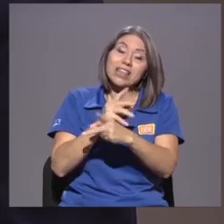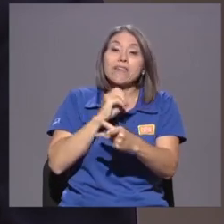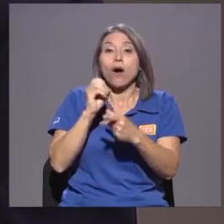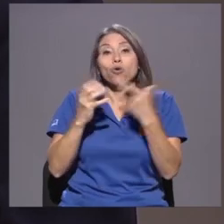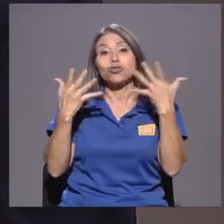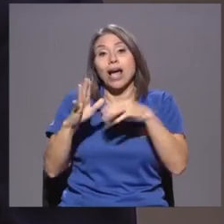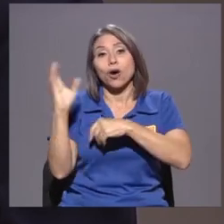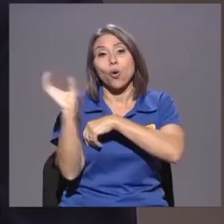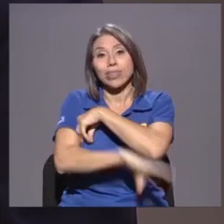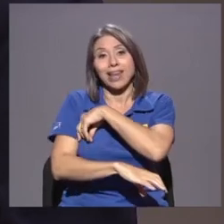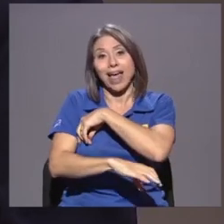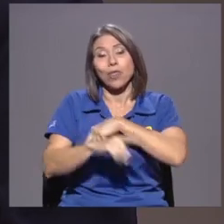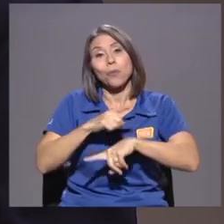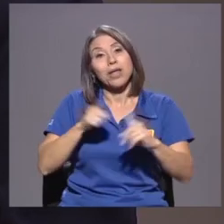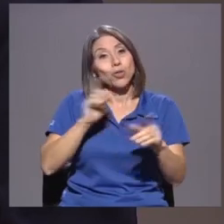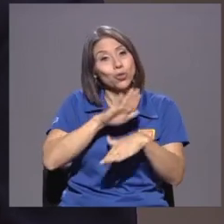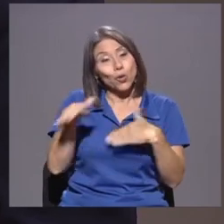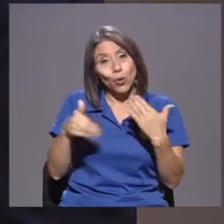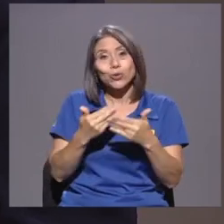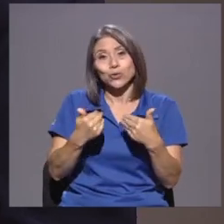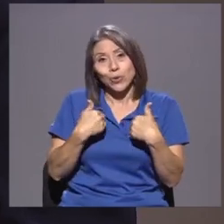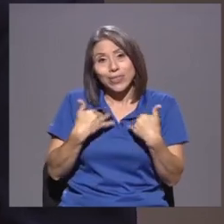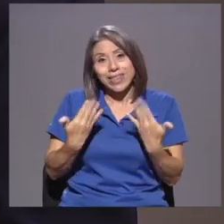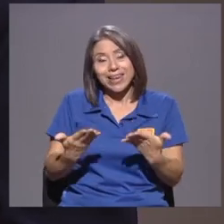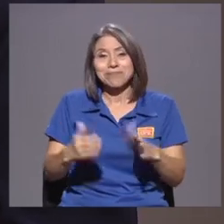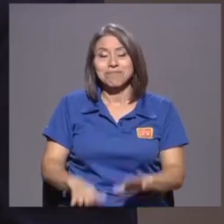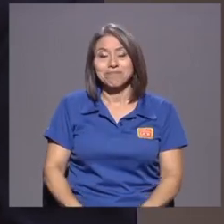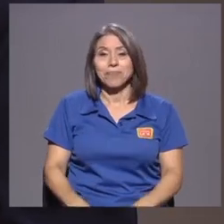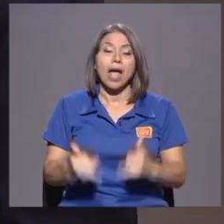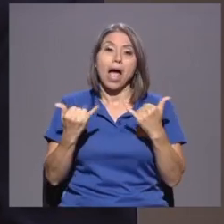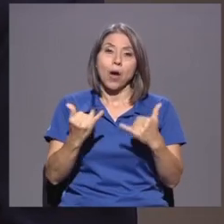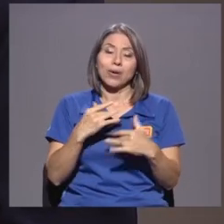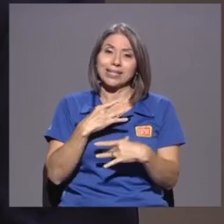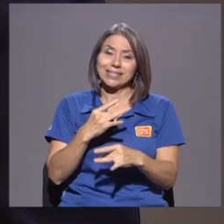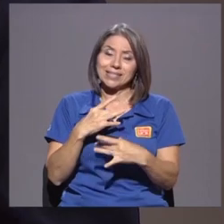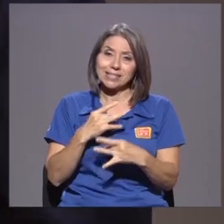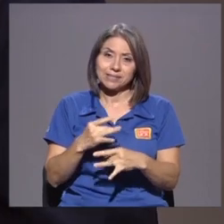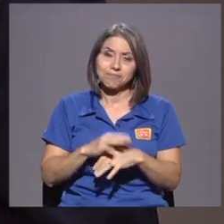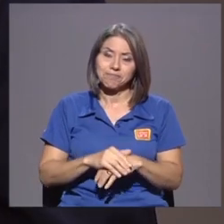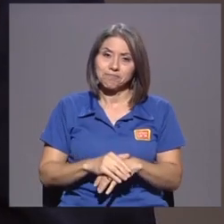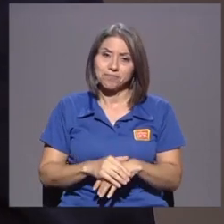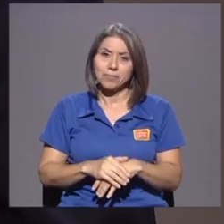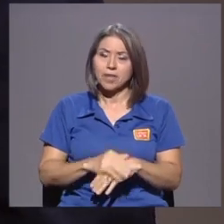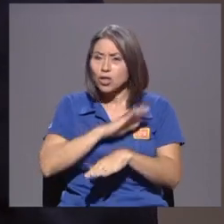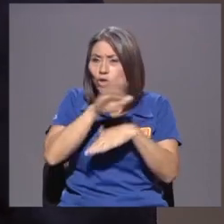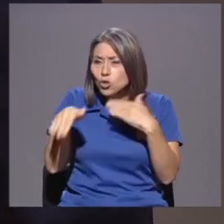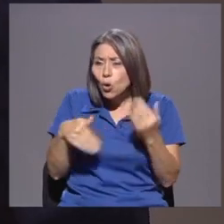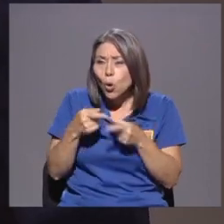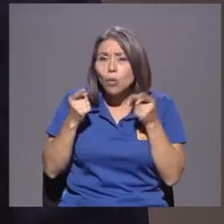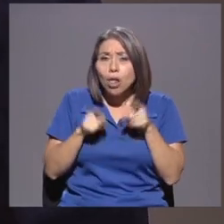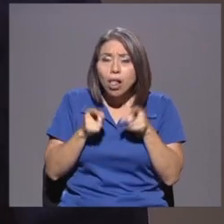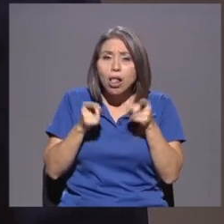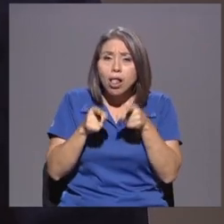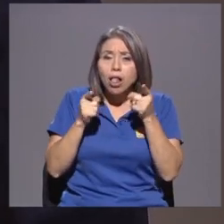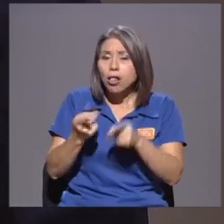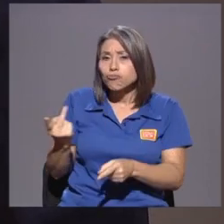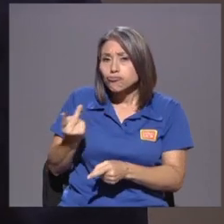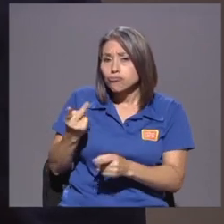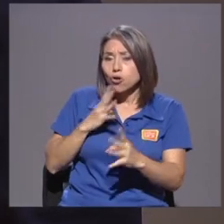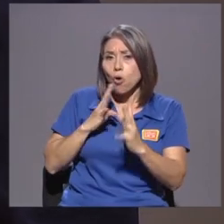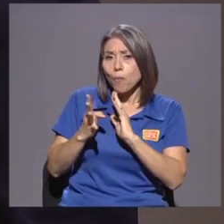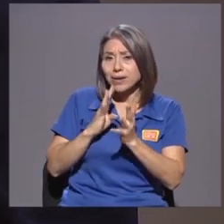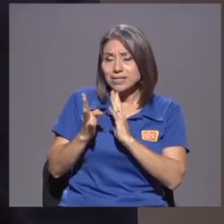todos todos los los tienen verdad ahora este interesante digamos en medio de todo esto que hemos estado conversando que